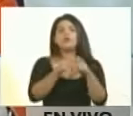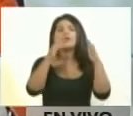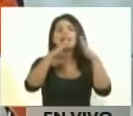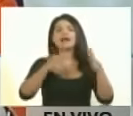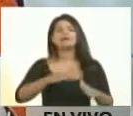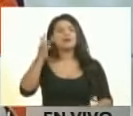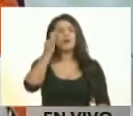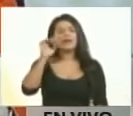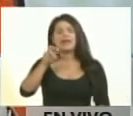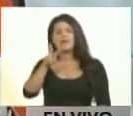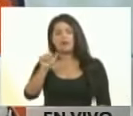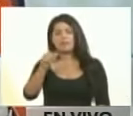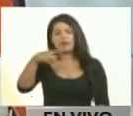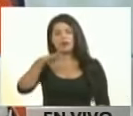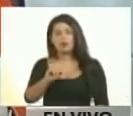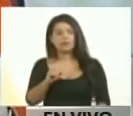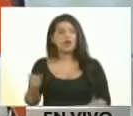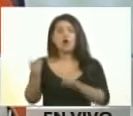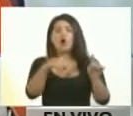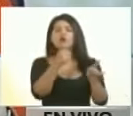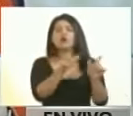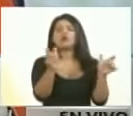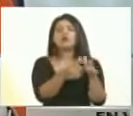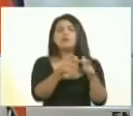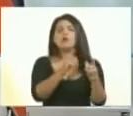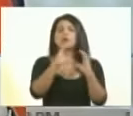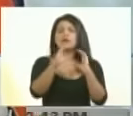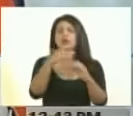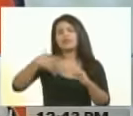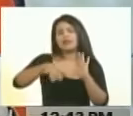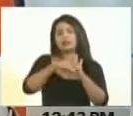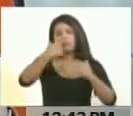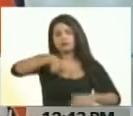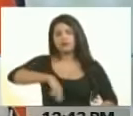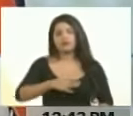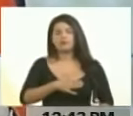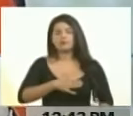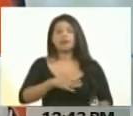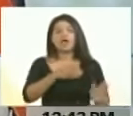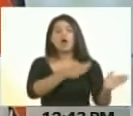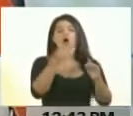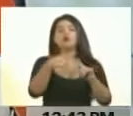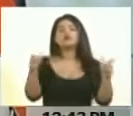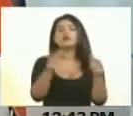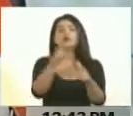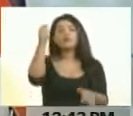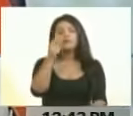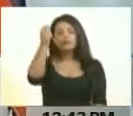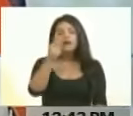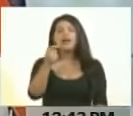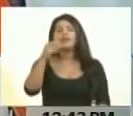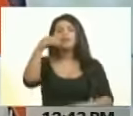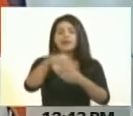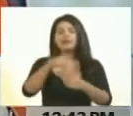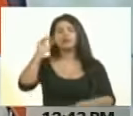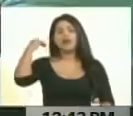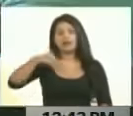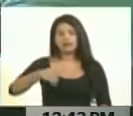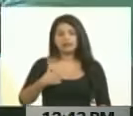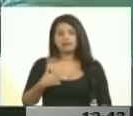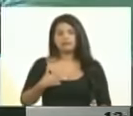Colectivo de Comunicación, Derecho y Acción Ciudadana, Vecinos Autoconvocados, Grupo de Senadores y Diputados de la República